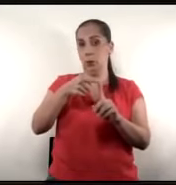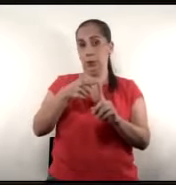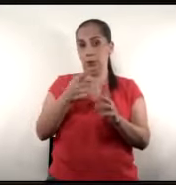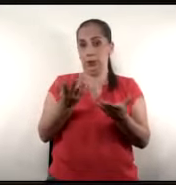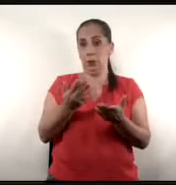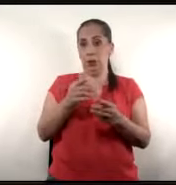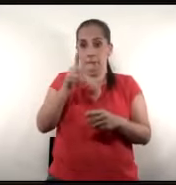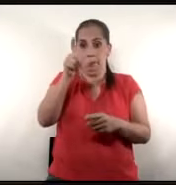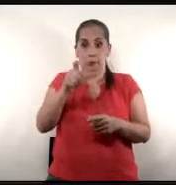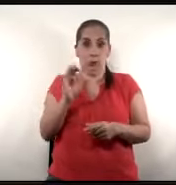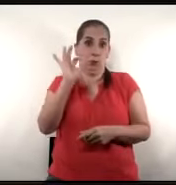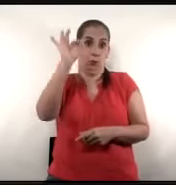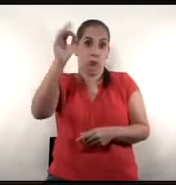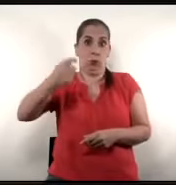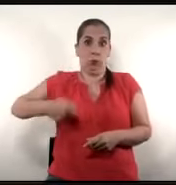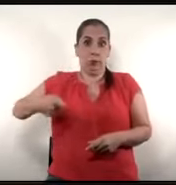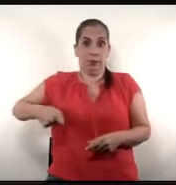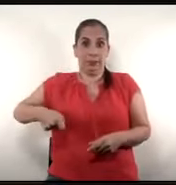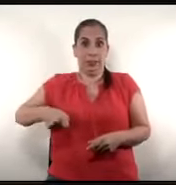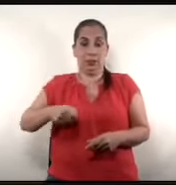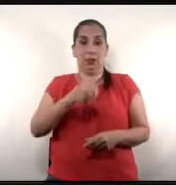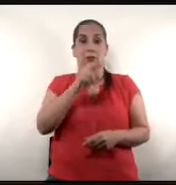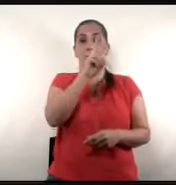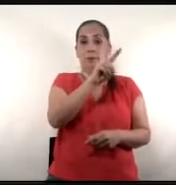con el objetivo de que quien ocupe la presidencia durante el periodo